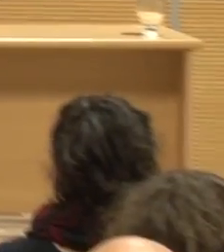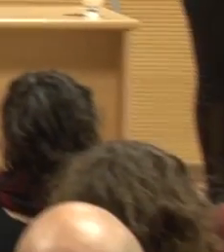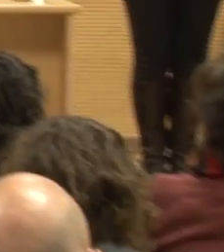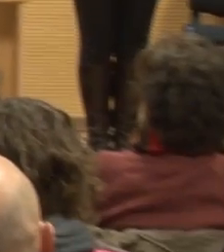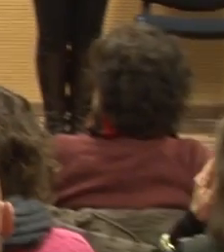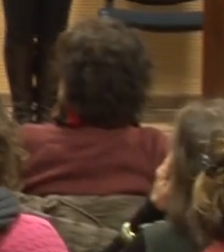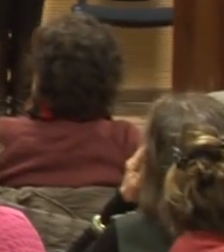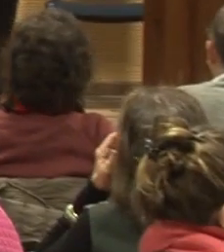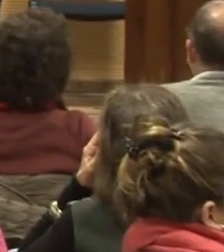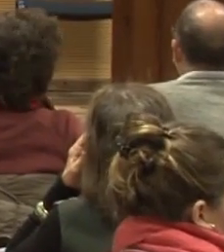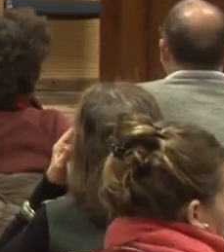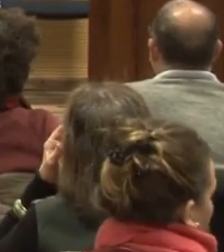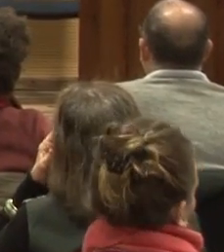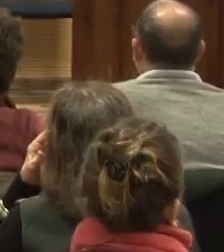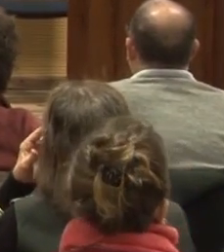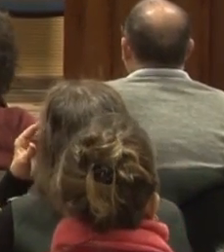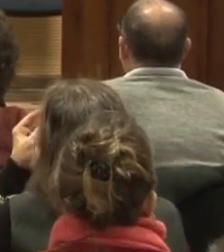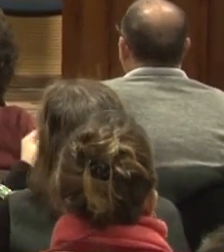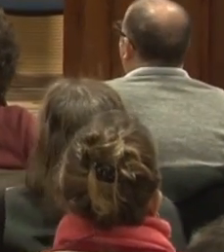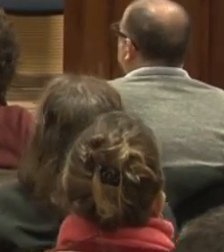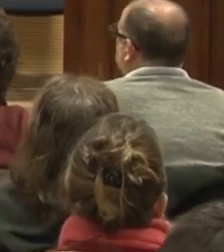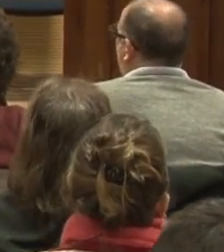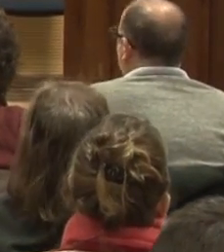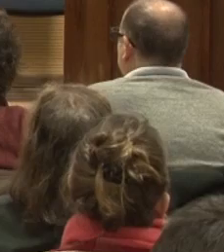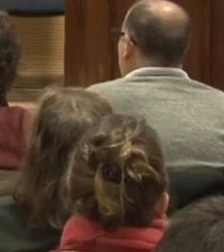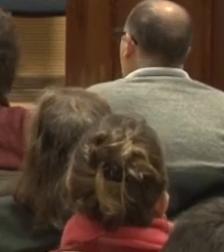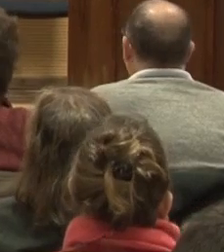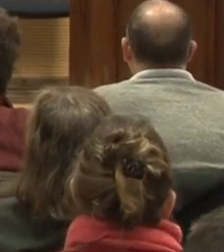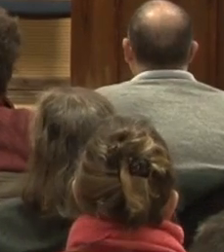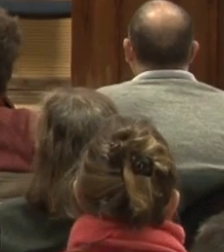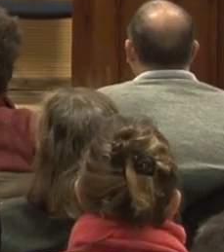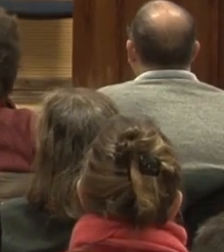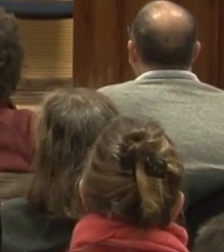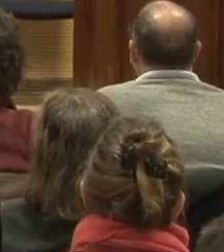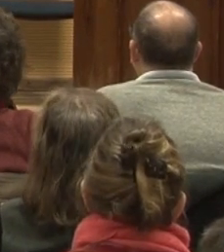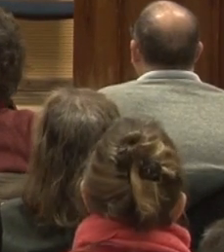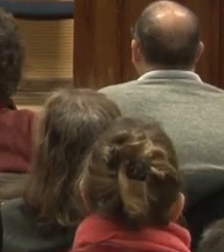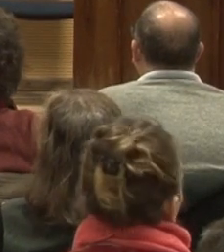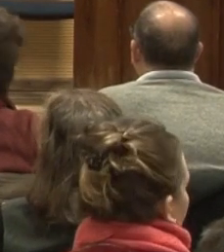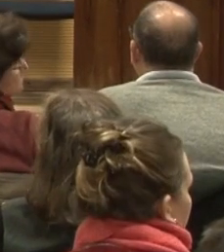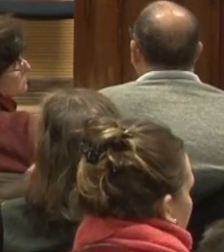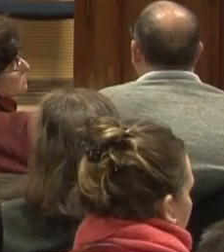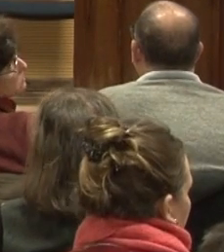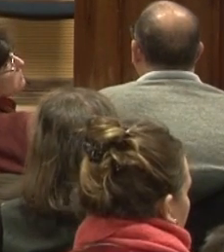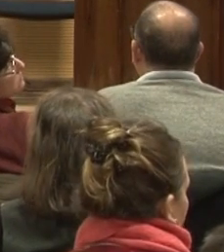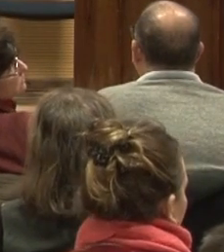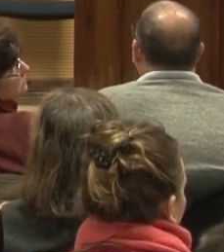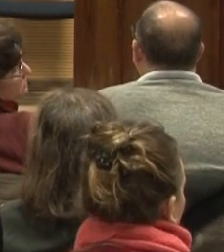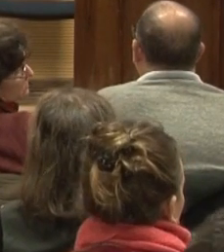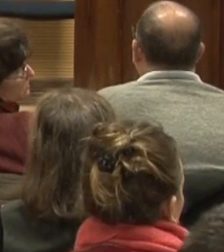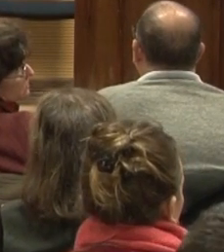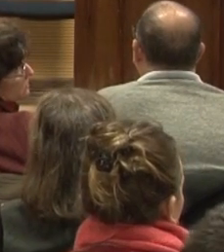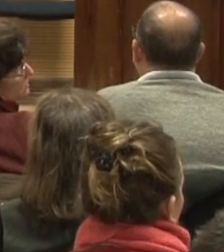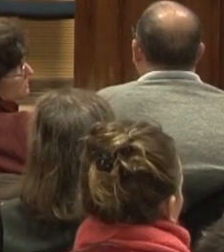Gracias vamos a ir con el primero de Los ejes del debate público que